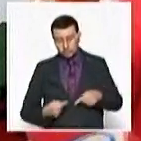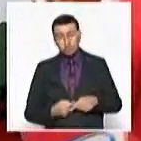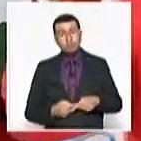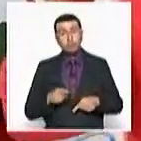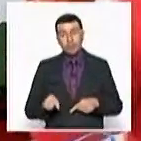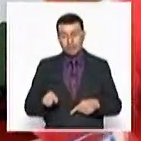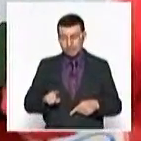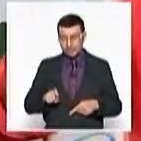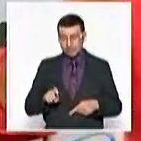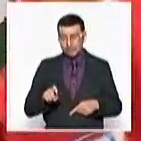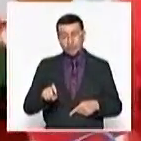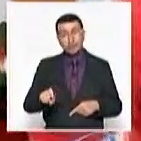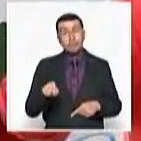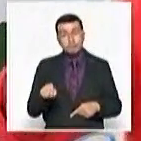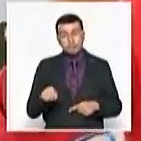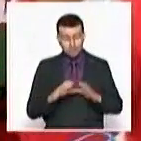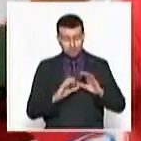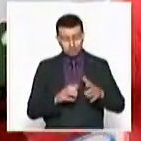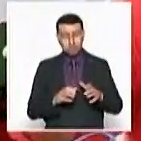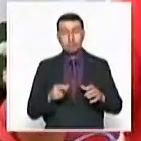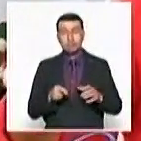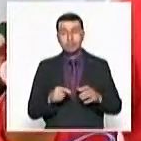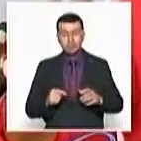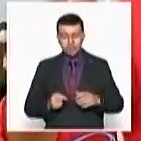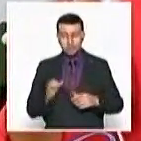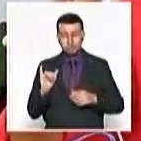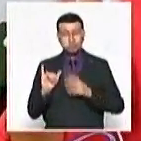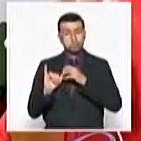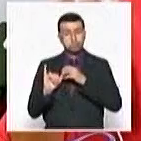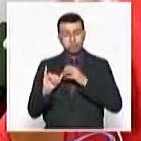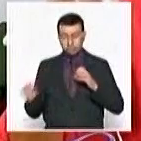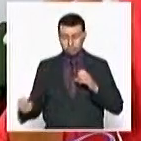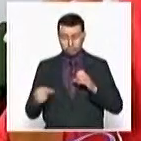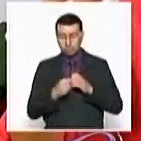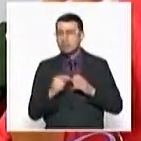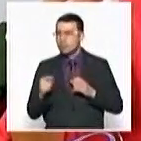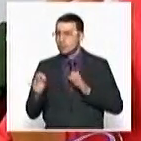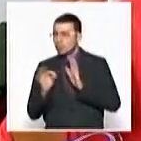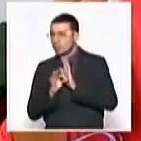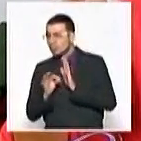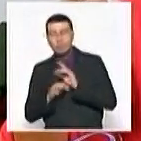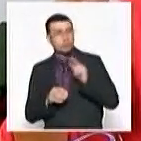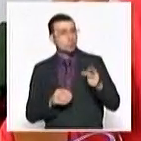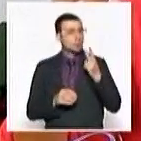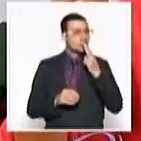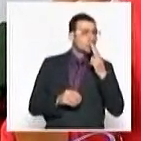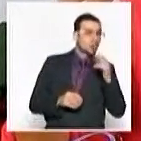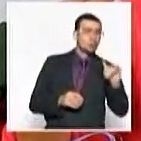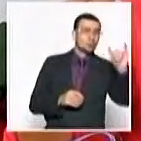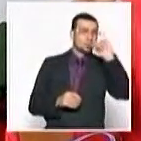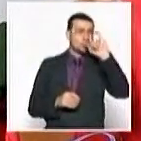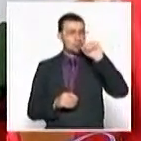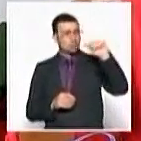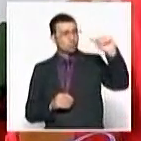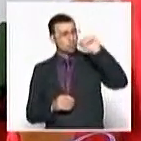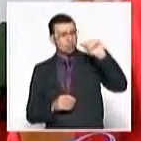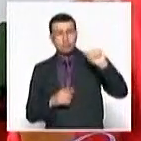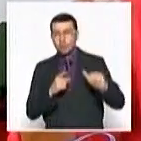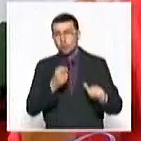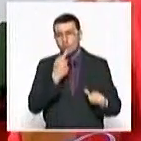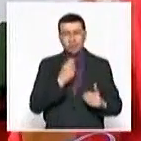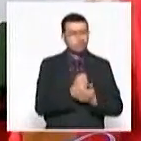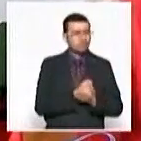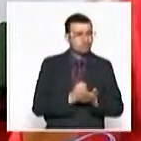viene intoxicado con licor, con drogas. Esta venía fumando, estaba tomando licor, estaba tomando